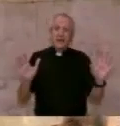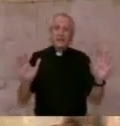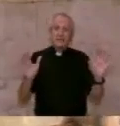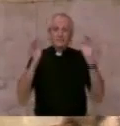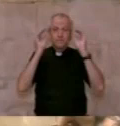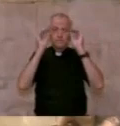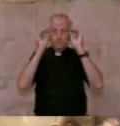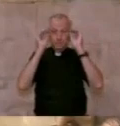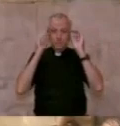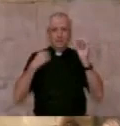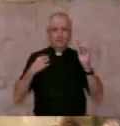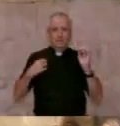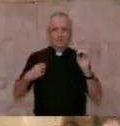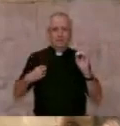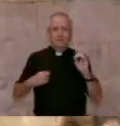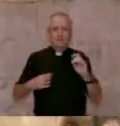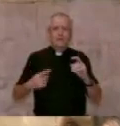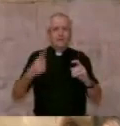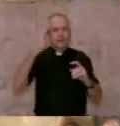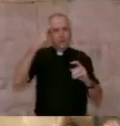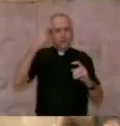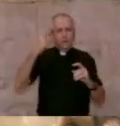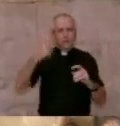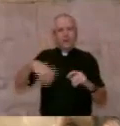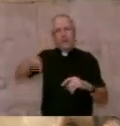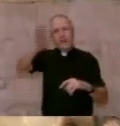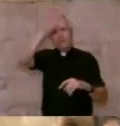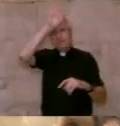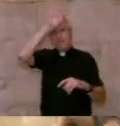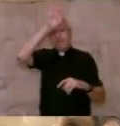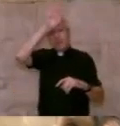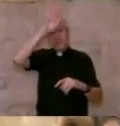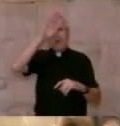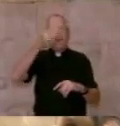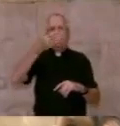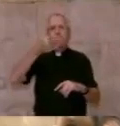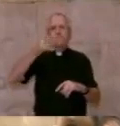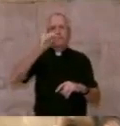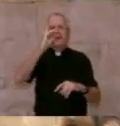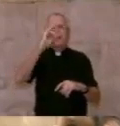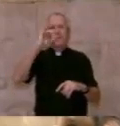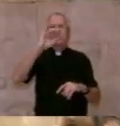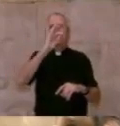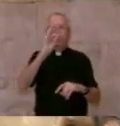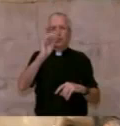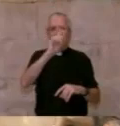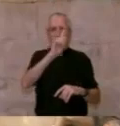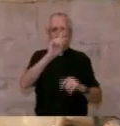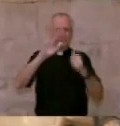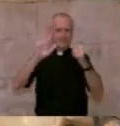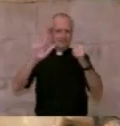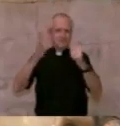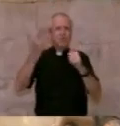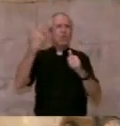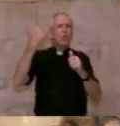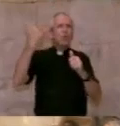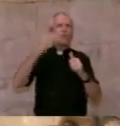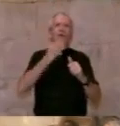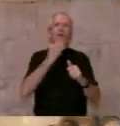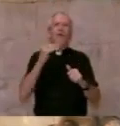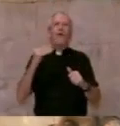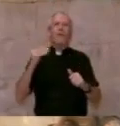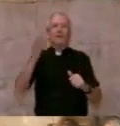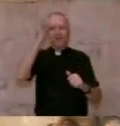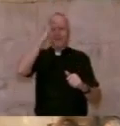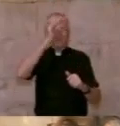alto, yo el primero. Recuerdo que el Papa emérito fue de quien lo aprendí, el Papa Benedicto XVI, cuando era un joven